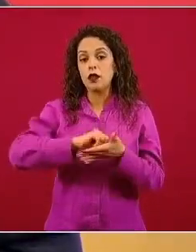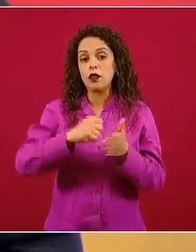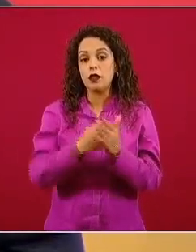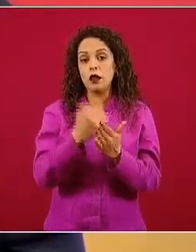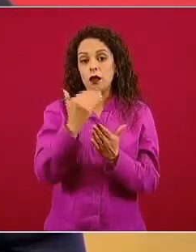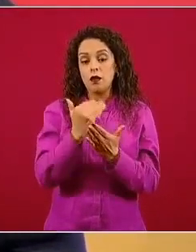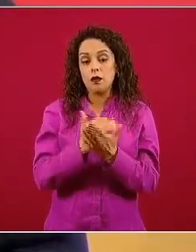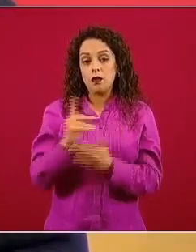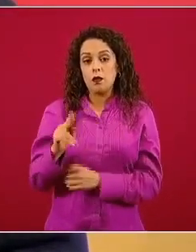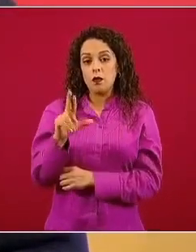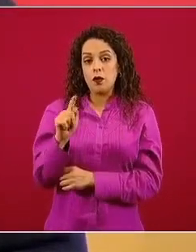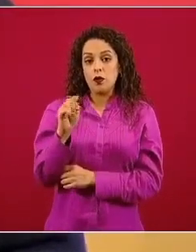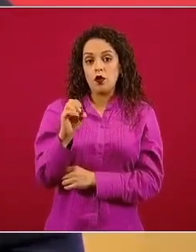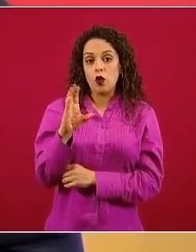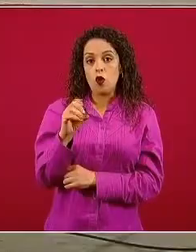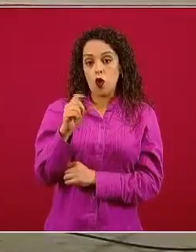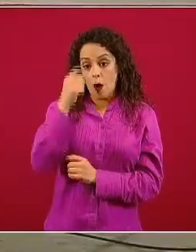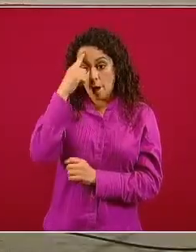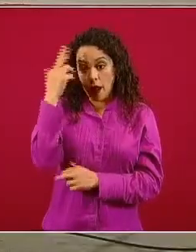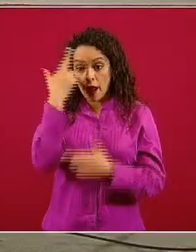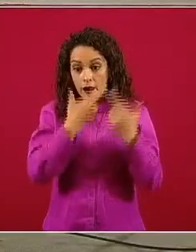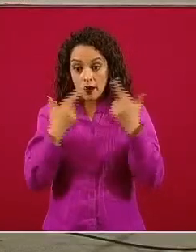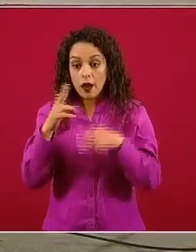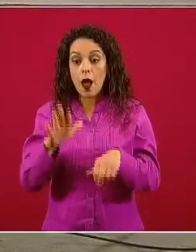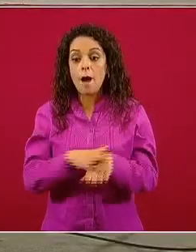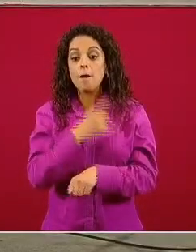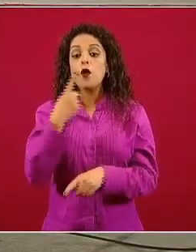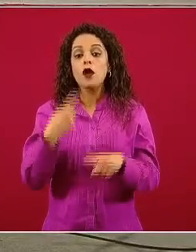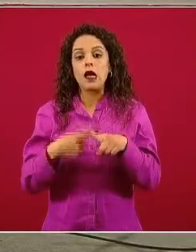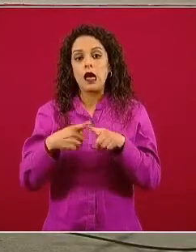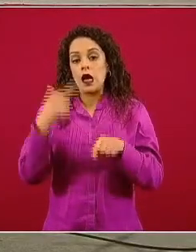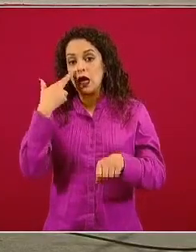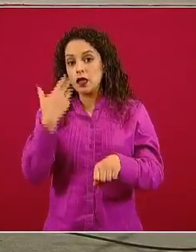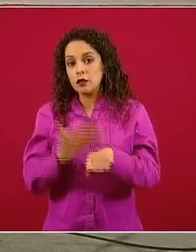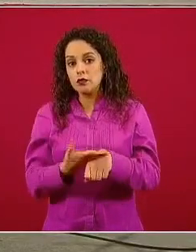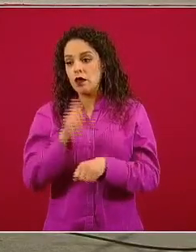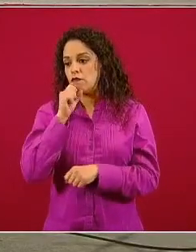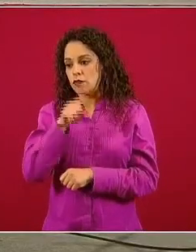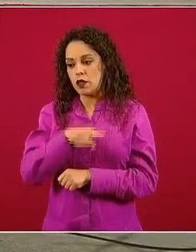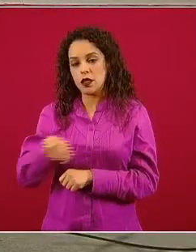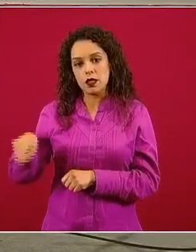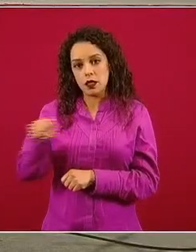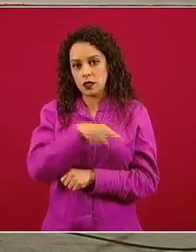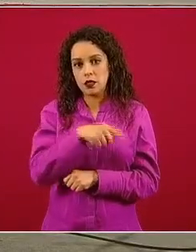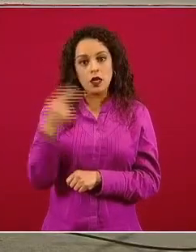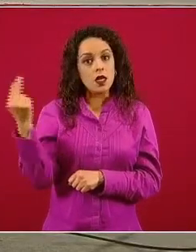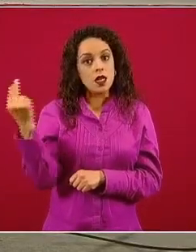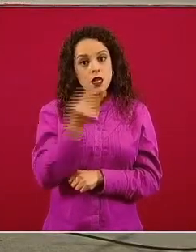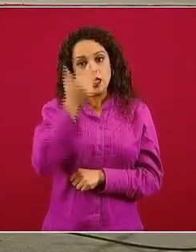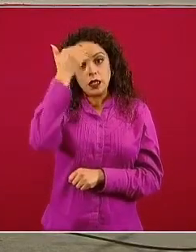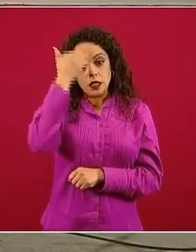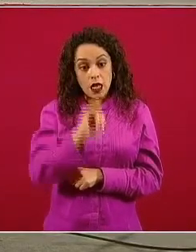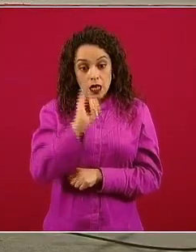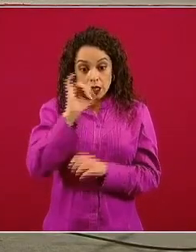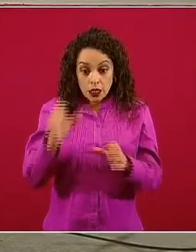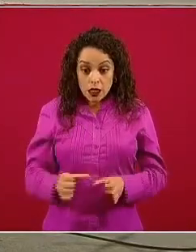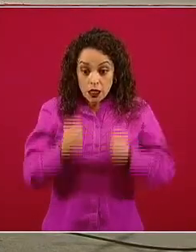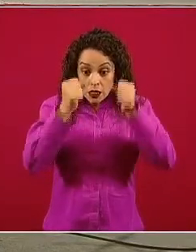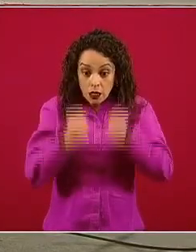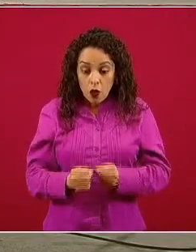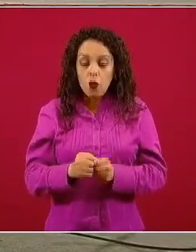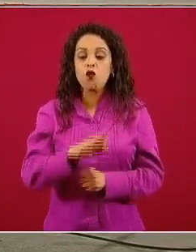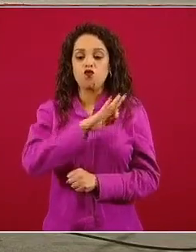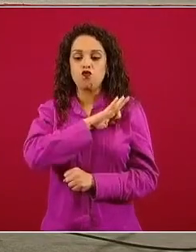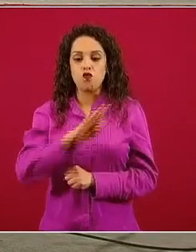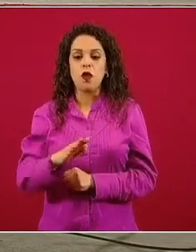revisión, porque finalmente es responsabilidad también asegurar de que la vacuna es segura para su aplicación y que